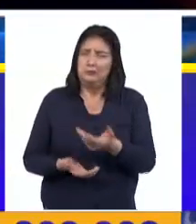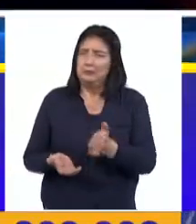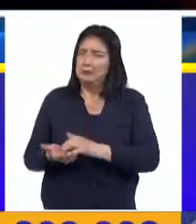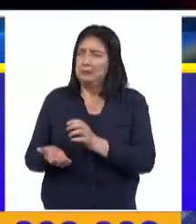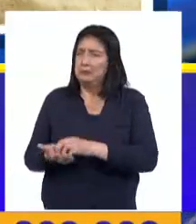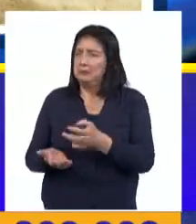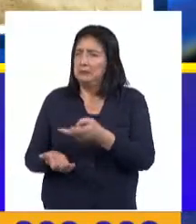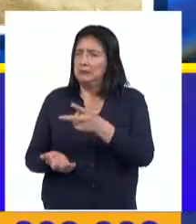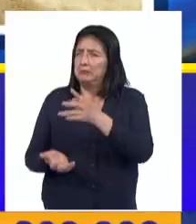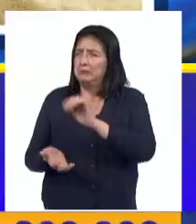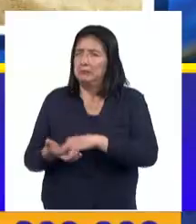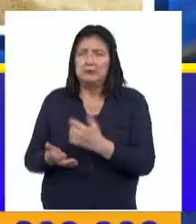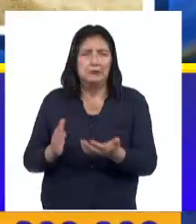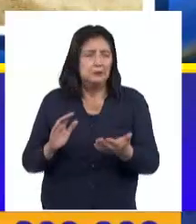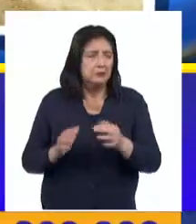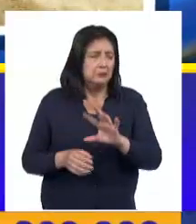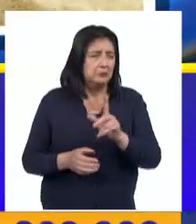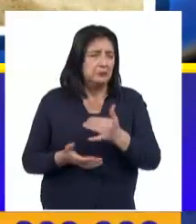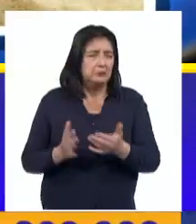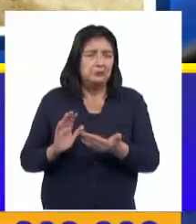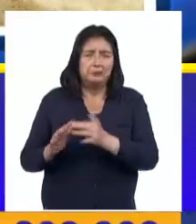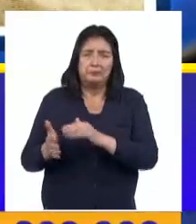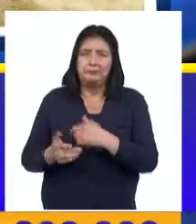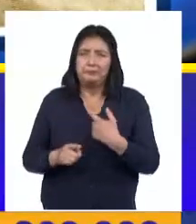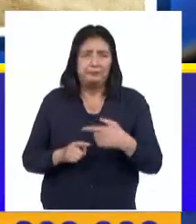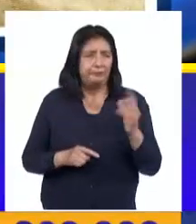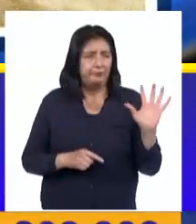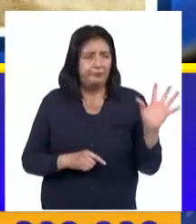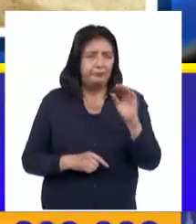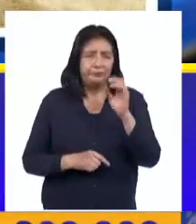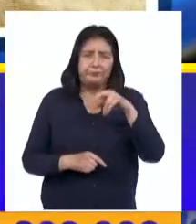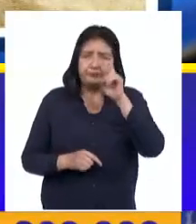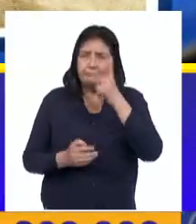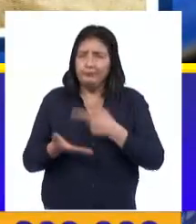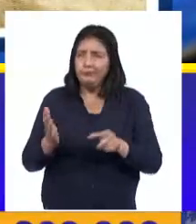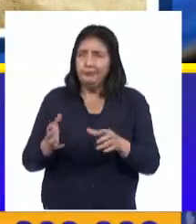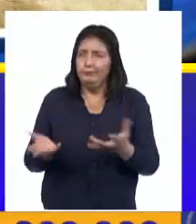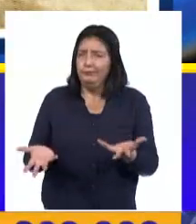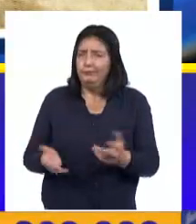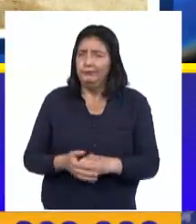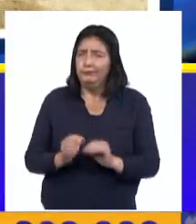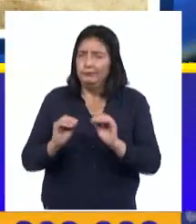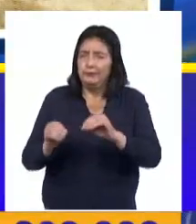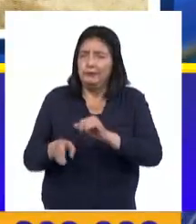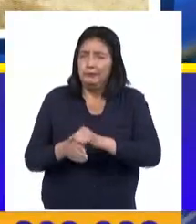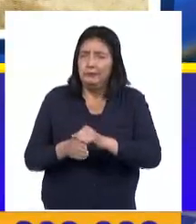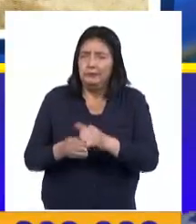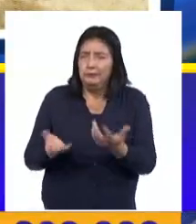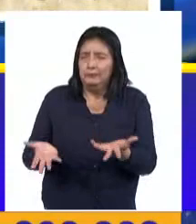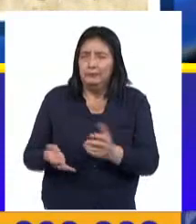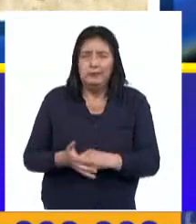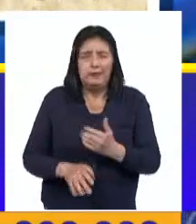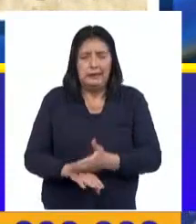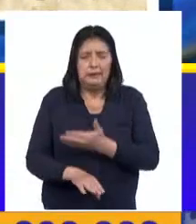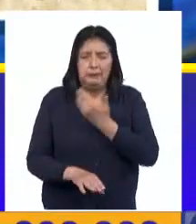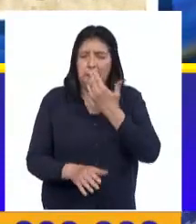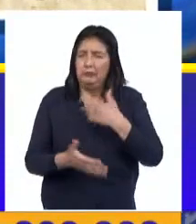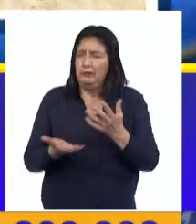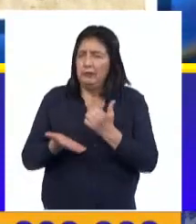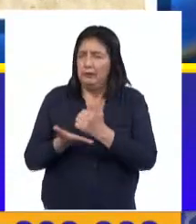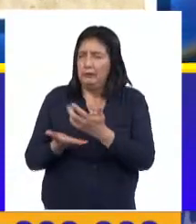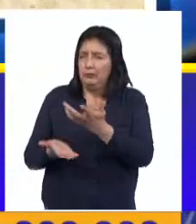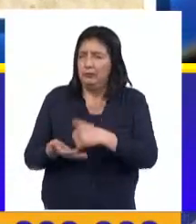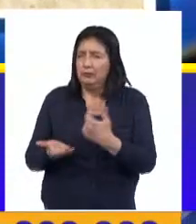incrementado su operación en casi toda la ciudad y casi todo a nivel nacional, ¿qué estrategias se pueden implementar implementar para mejorar esa colaboración primero